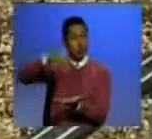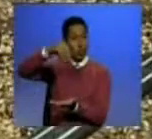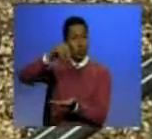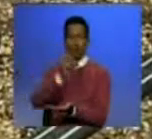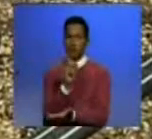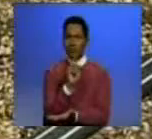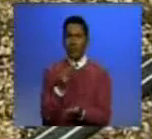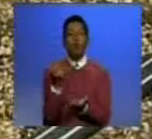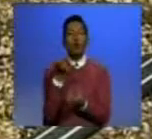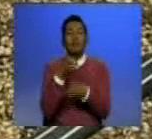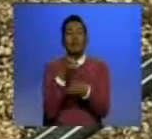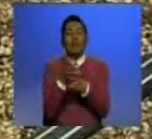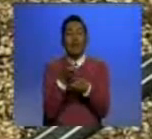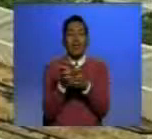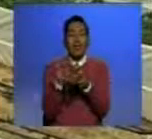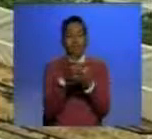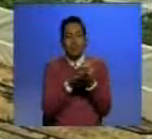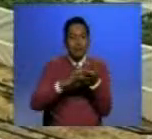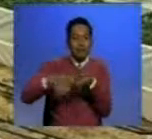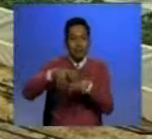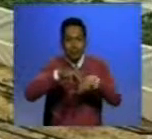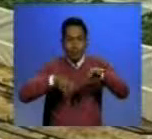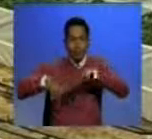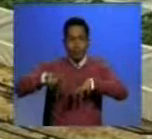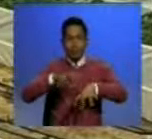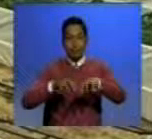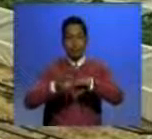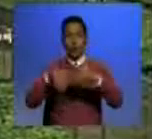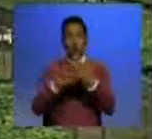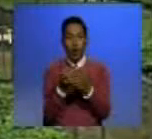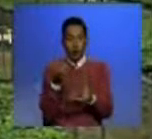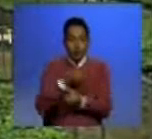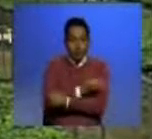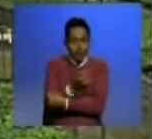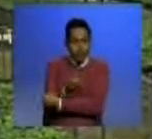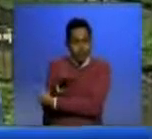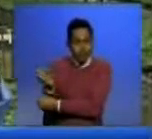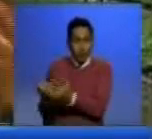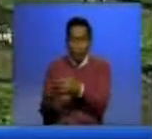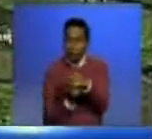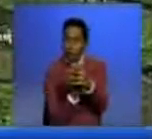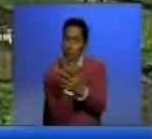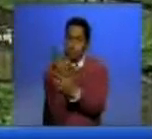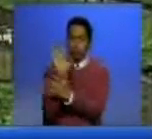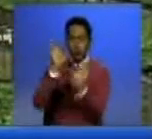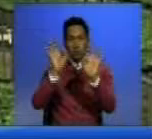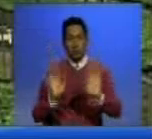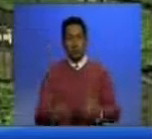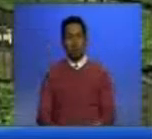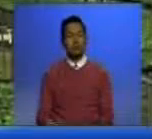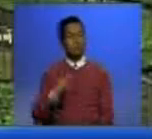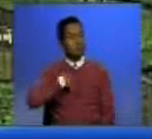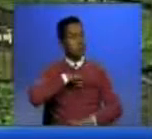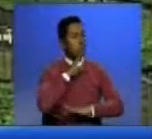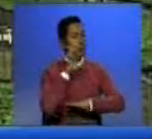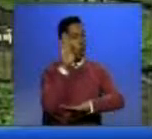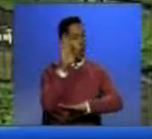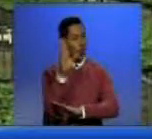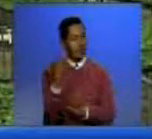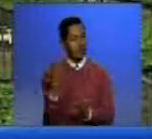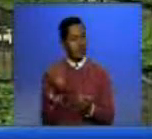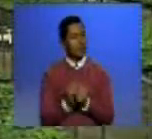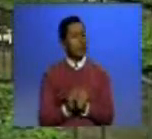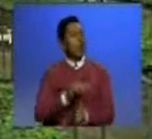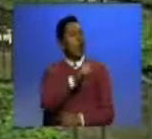una mezcla de roca volcánica molida y restos vegetales. Básicamente estamos comprometidos en buscar una alternativa